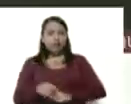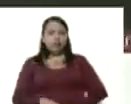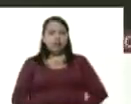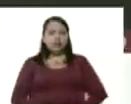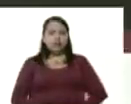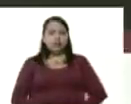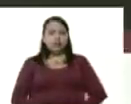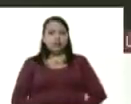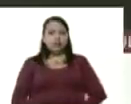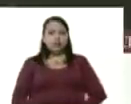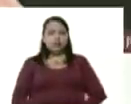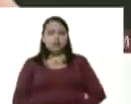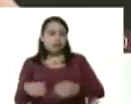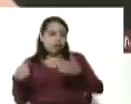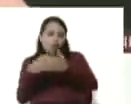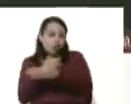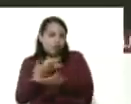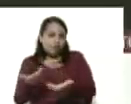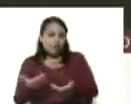prácticamente de facto,